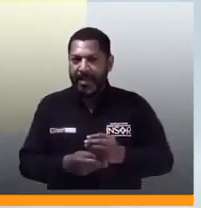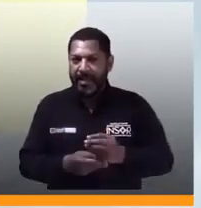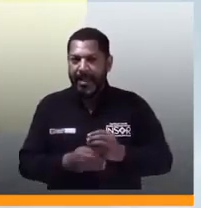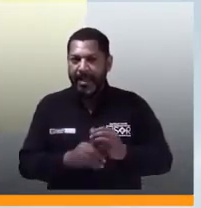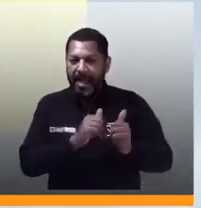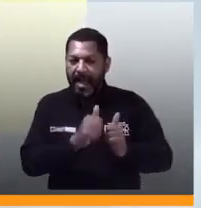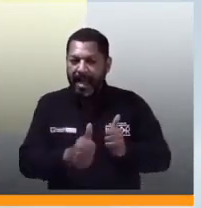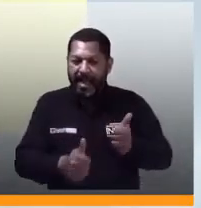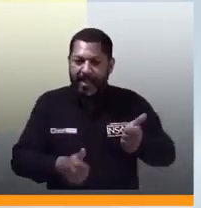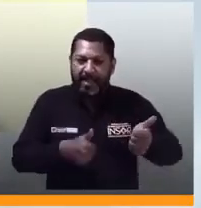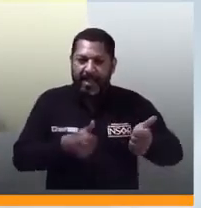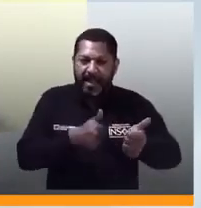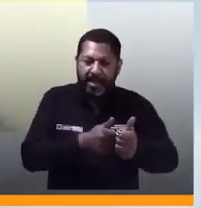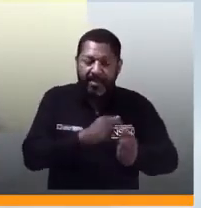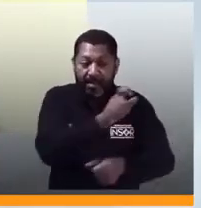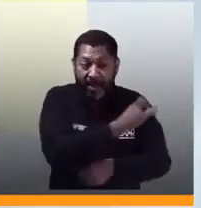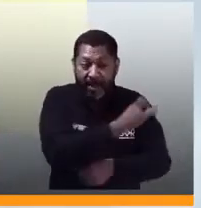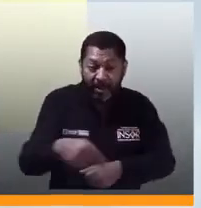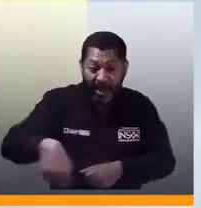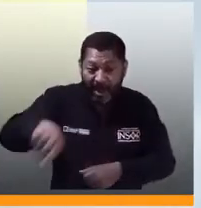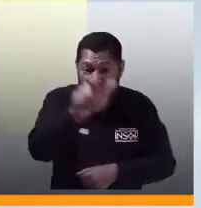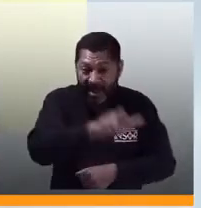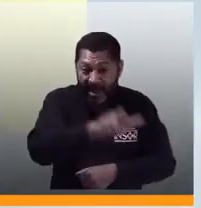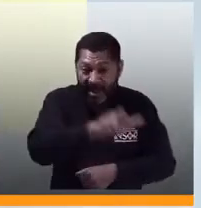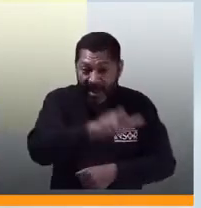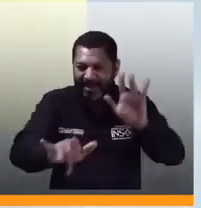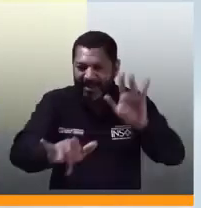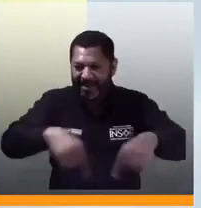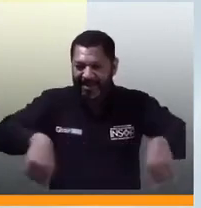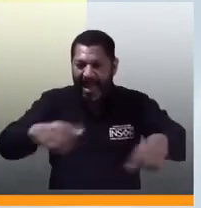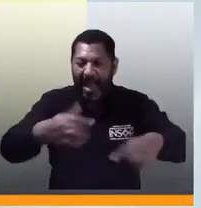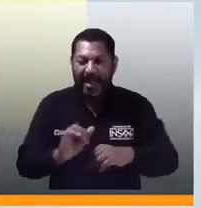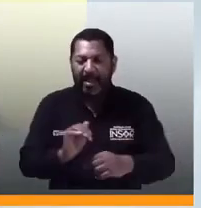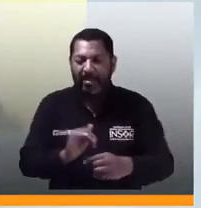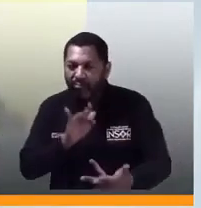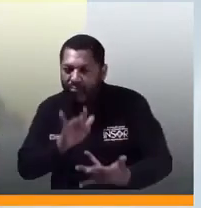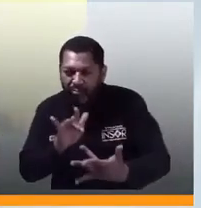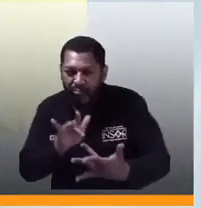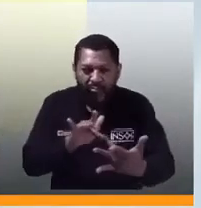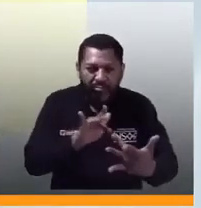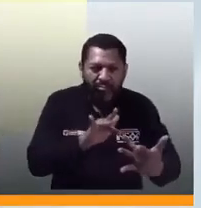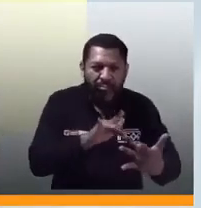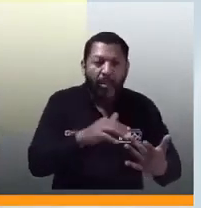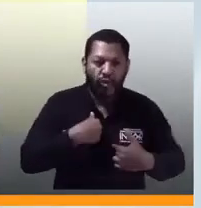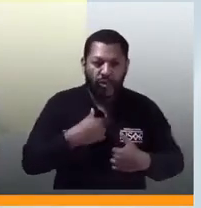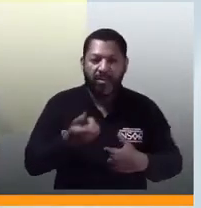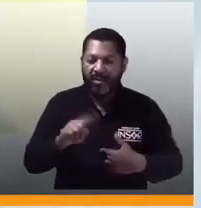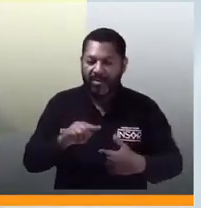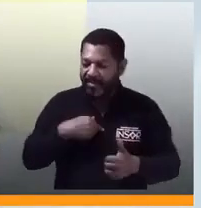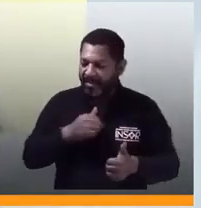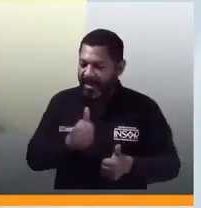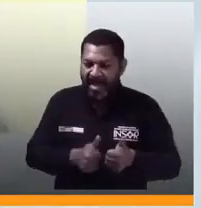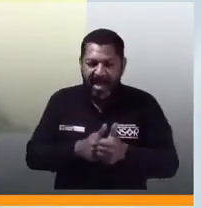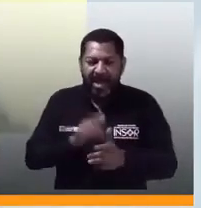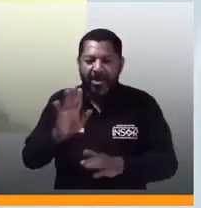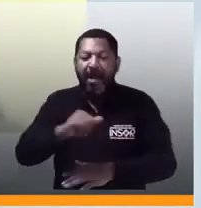asistentes a los talleres, es que ya he tenido comunicación con ellos para asesorarlos de manera privada en la